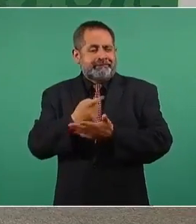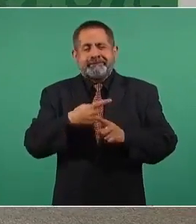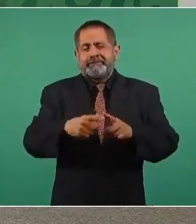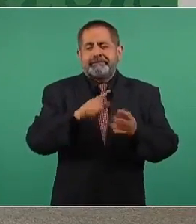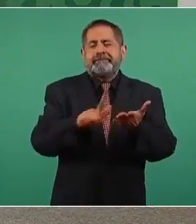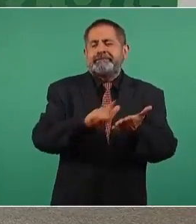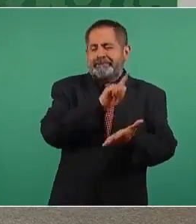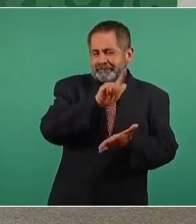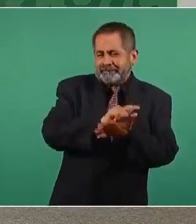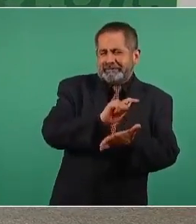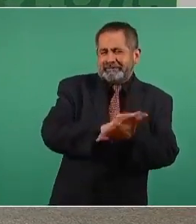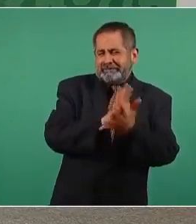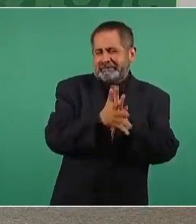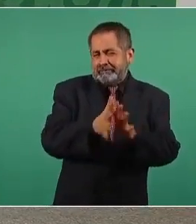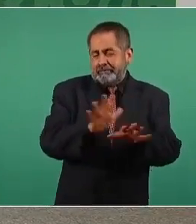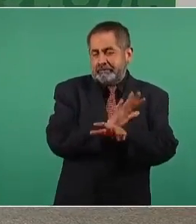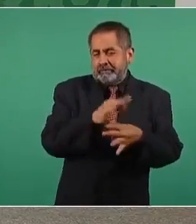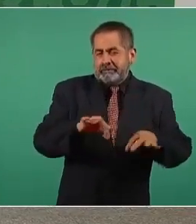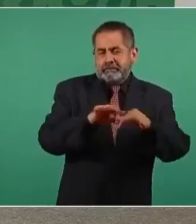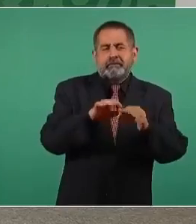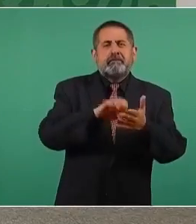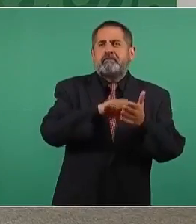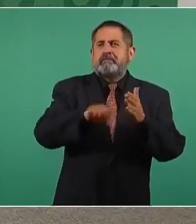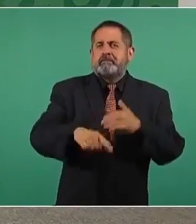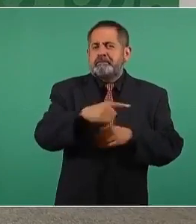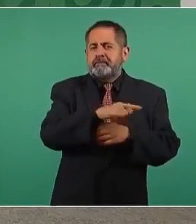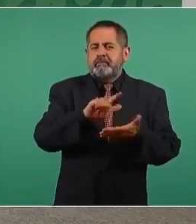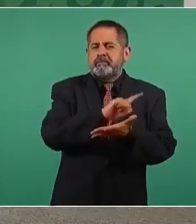La reforma fiscal, que era aumentar los impuestos,